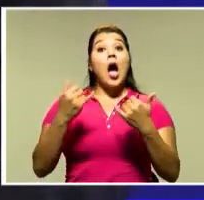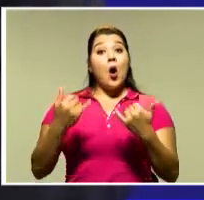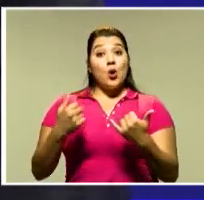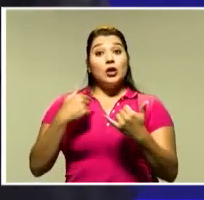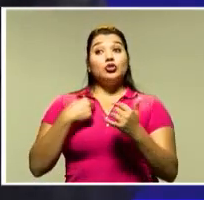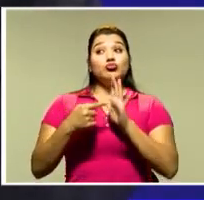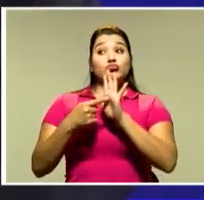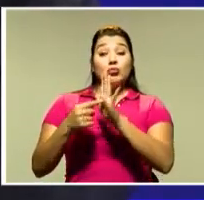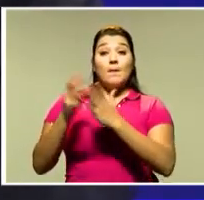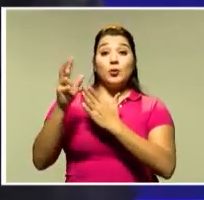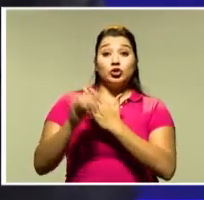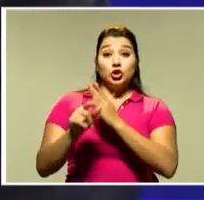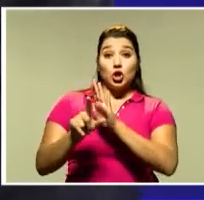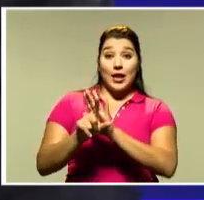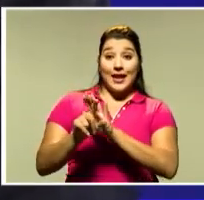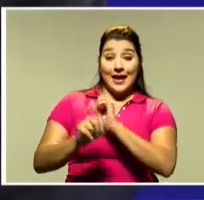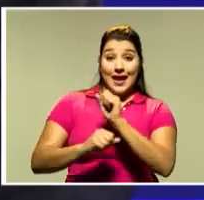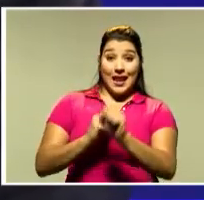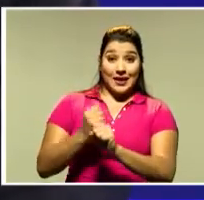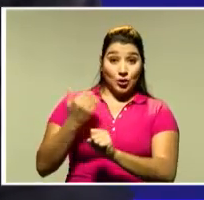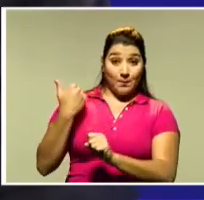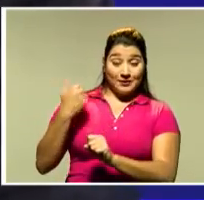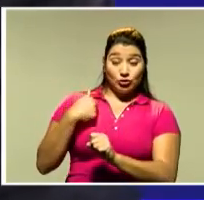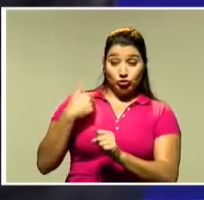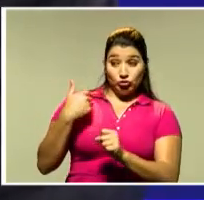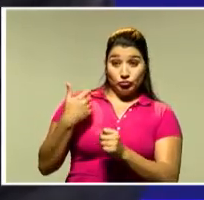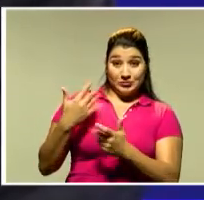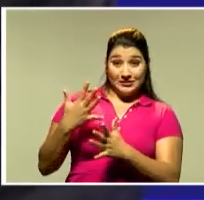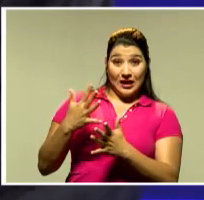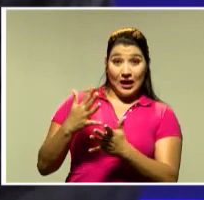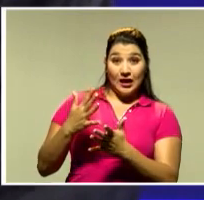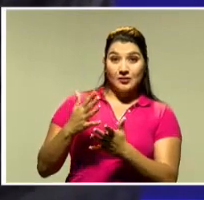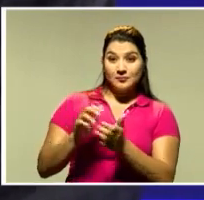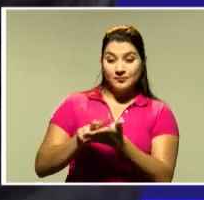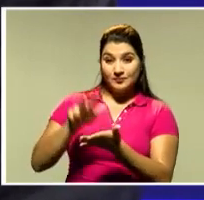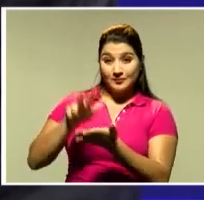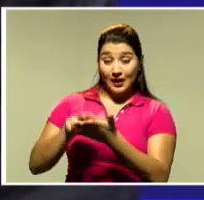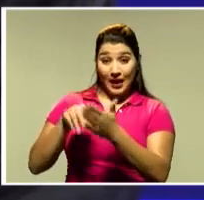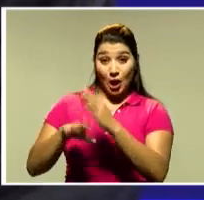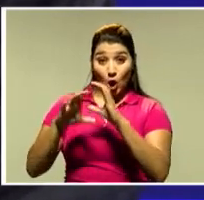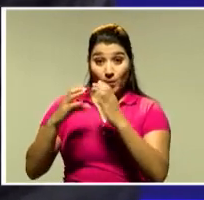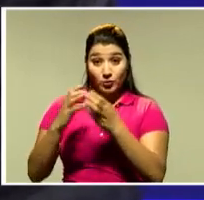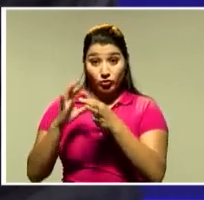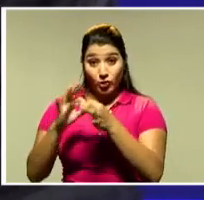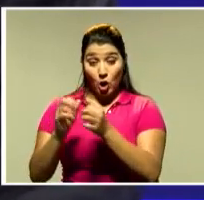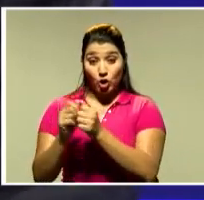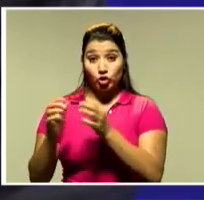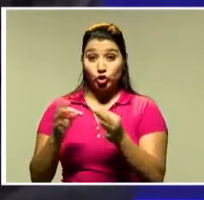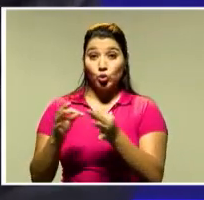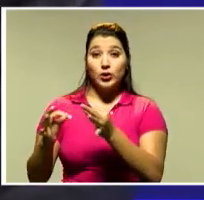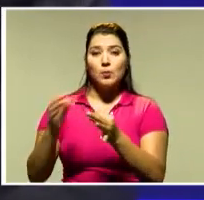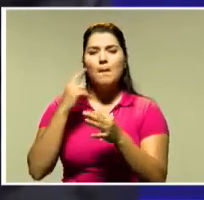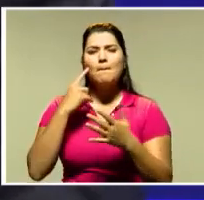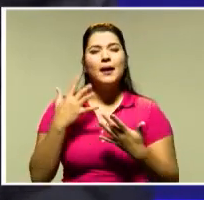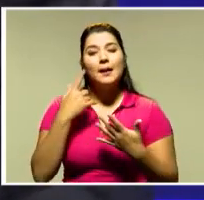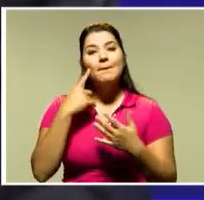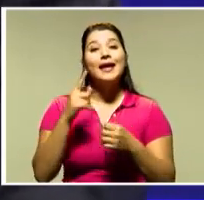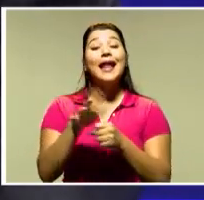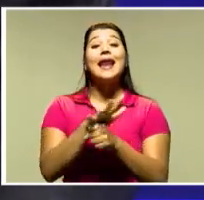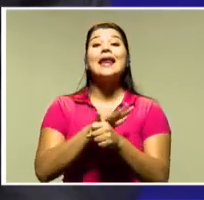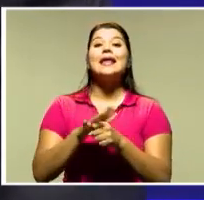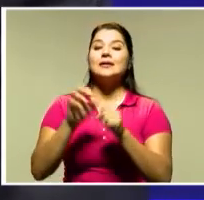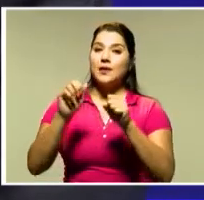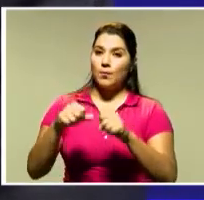un proyecto de ley el año pasado que acabamos de dictaminar en la Comisión de Turismo para que la isla se